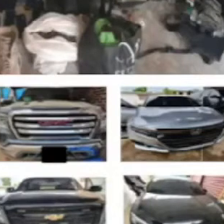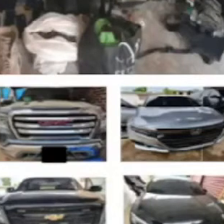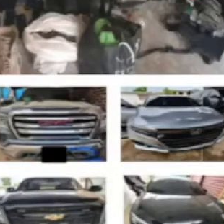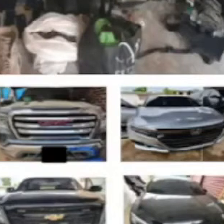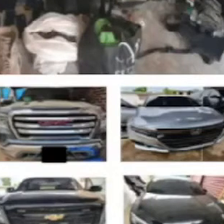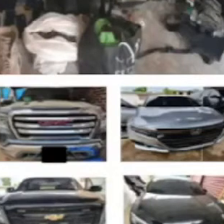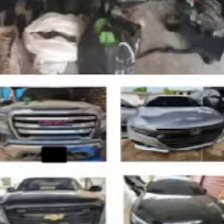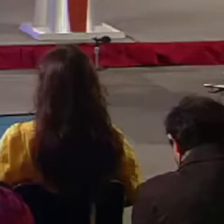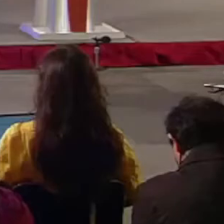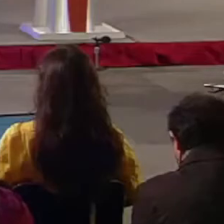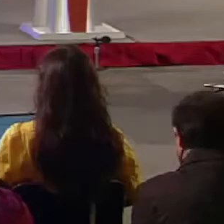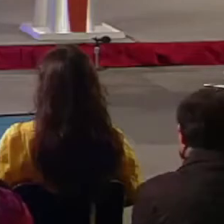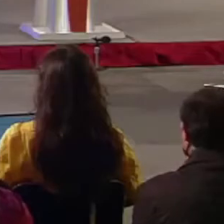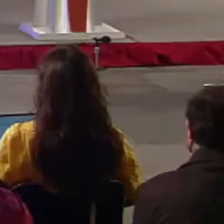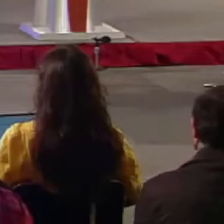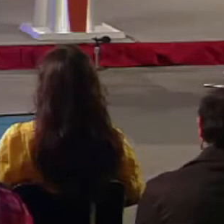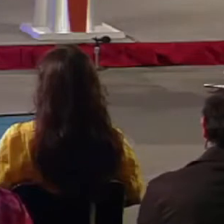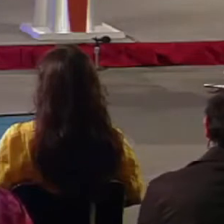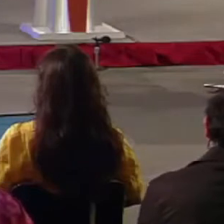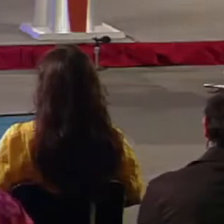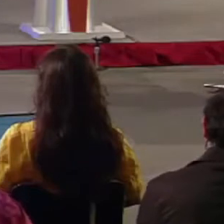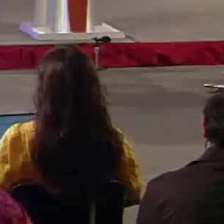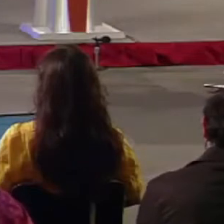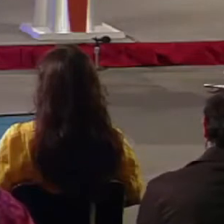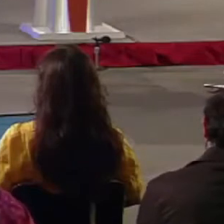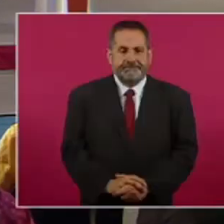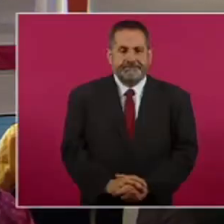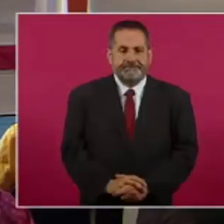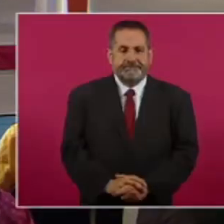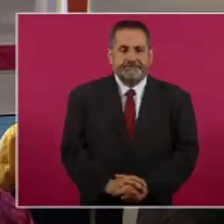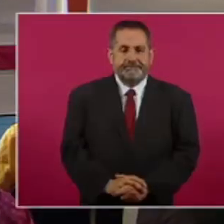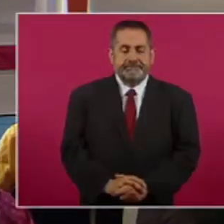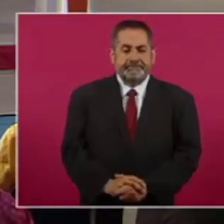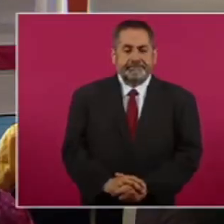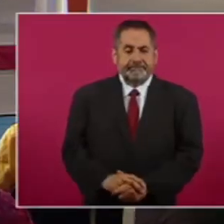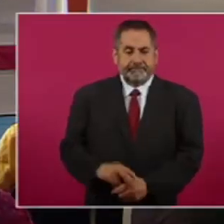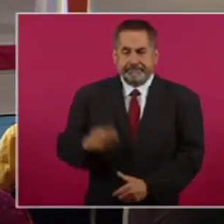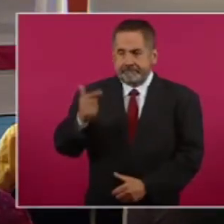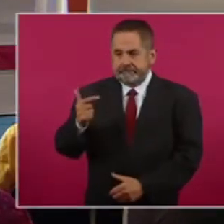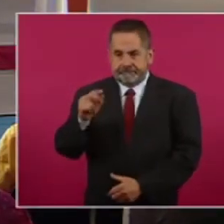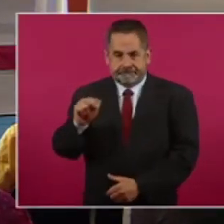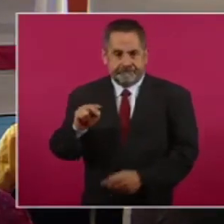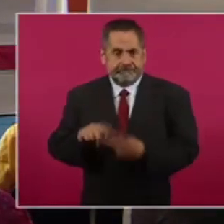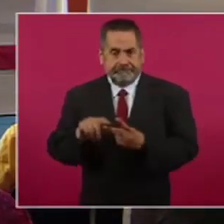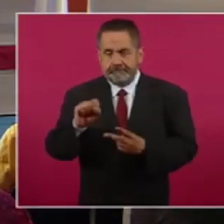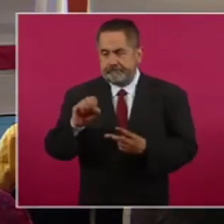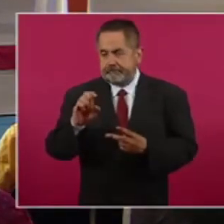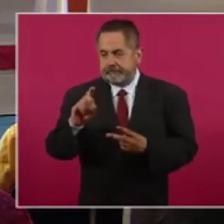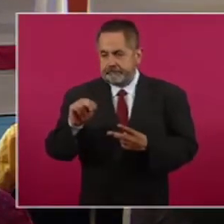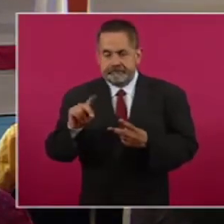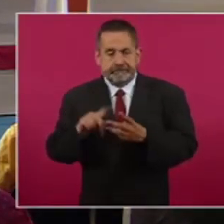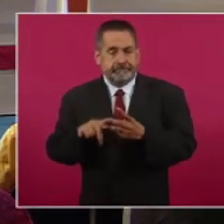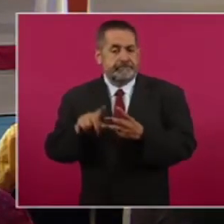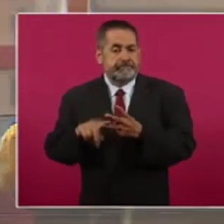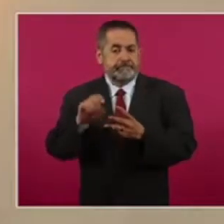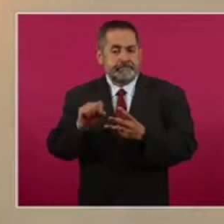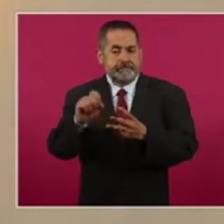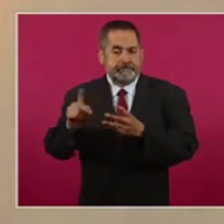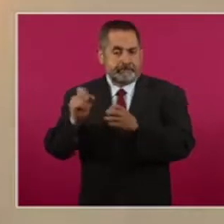la Secretaría de la Defensa Nacional, la Guardia Nacional y la Secretaría de Seguridad Pública del